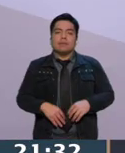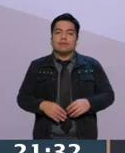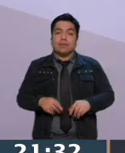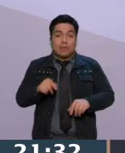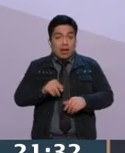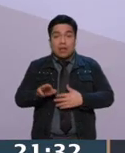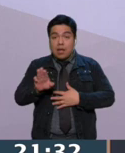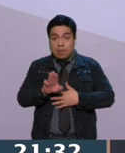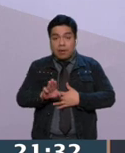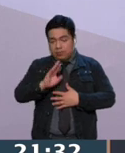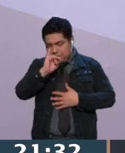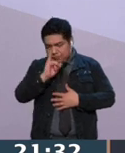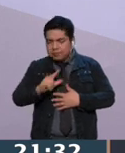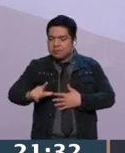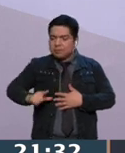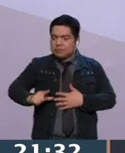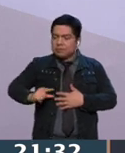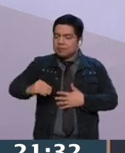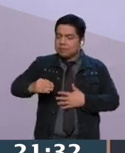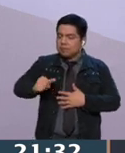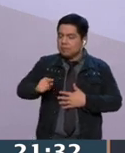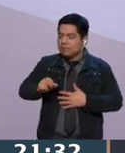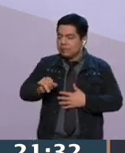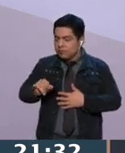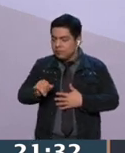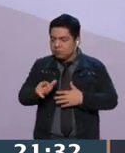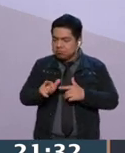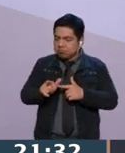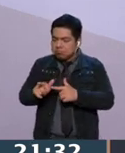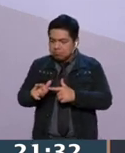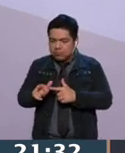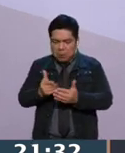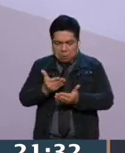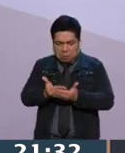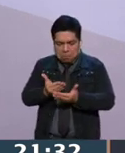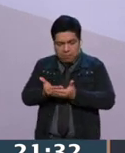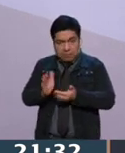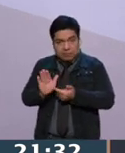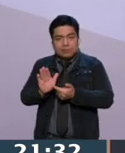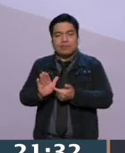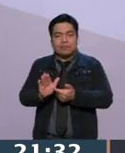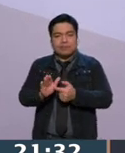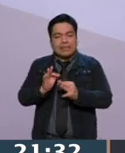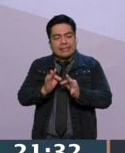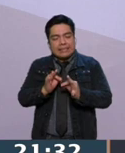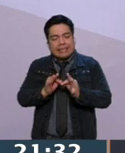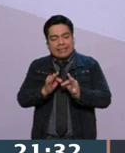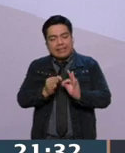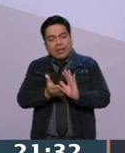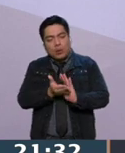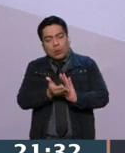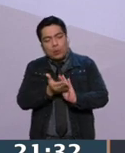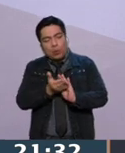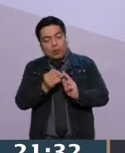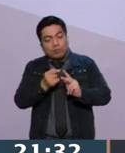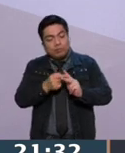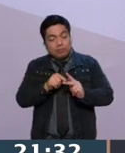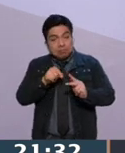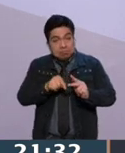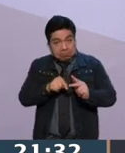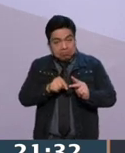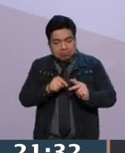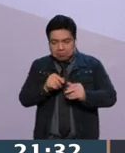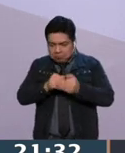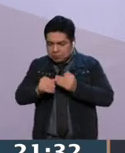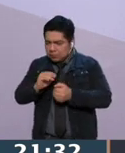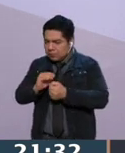Este miércoles el jefe de gobierno, Martí Batres, aseguró que continuará dando resultados y que se concluirá con todas las obras que se iniciaron en esta gestión.